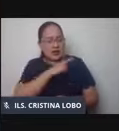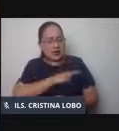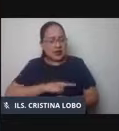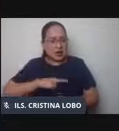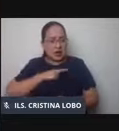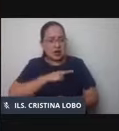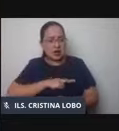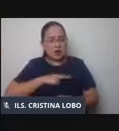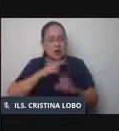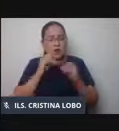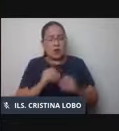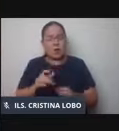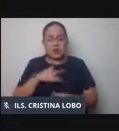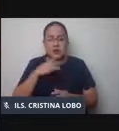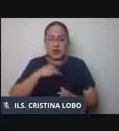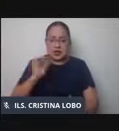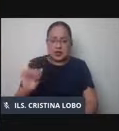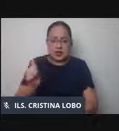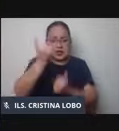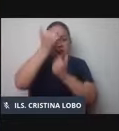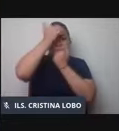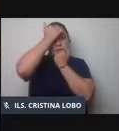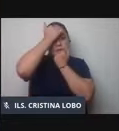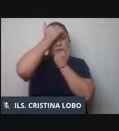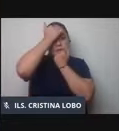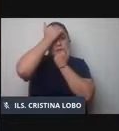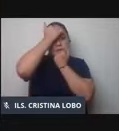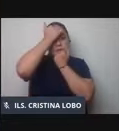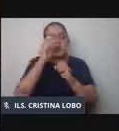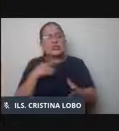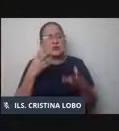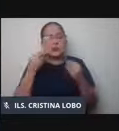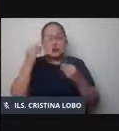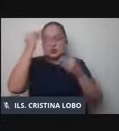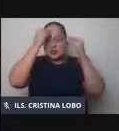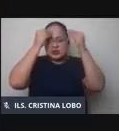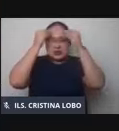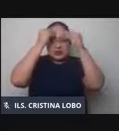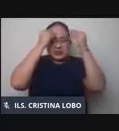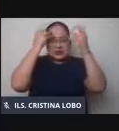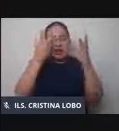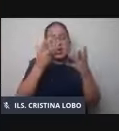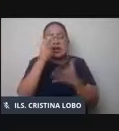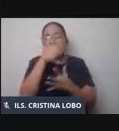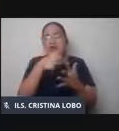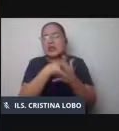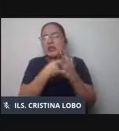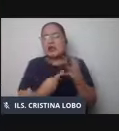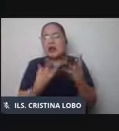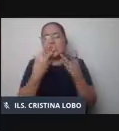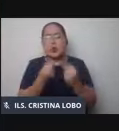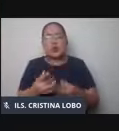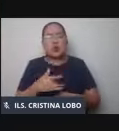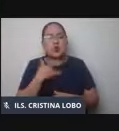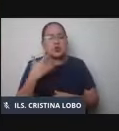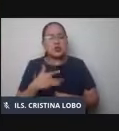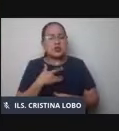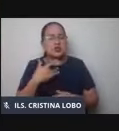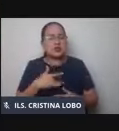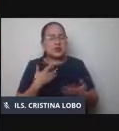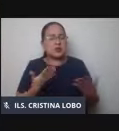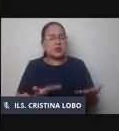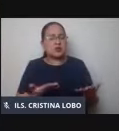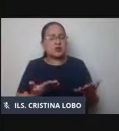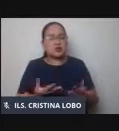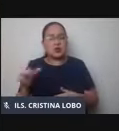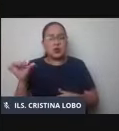están en el arrepentimiento o en el remordimiento. ¿Qué es todo esta gama de cosas que nos lleva al